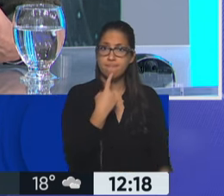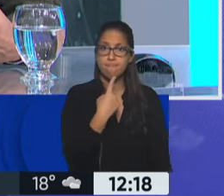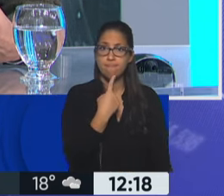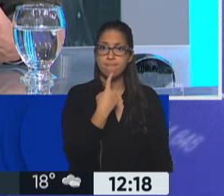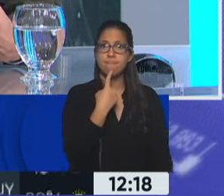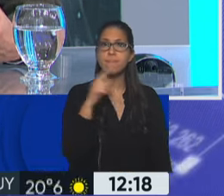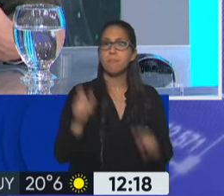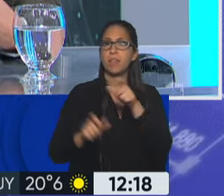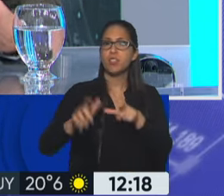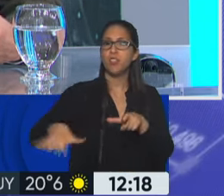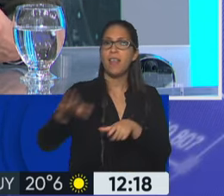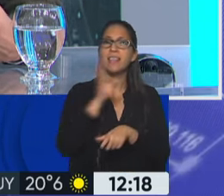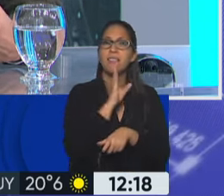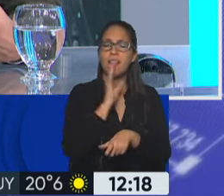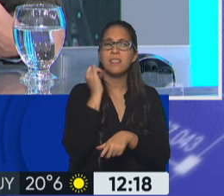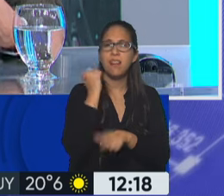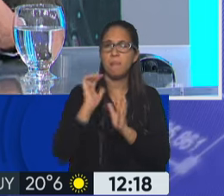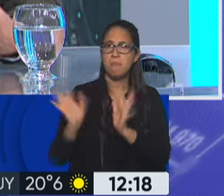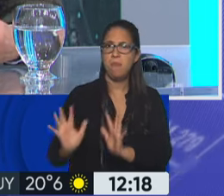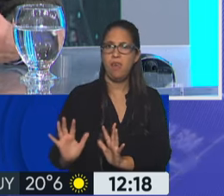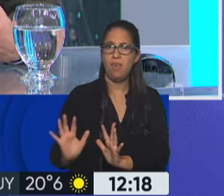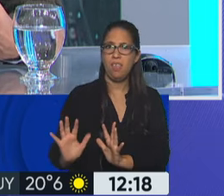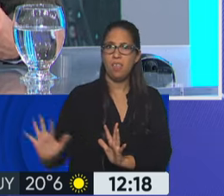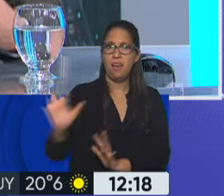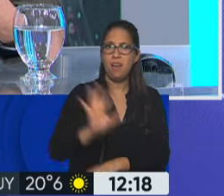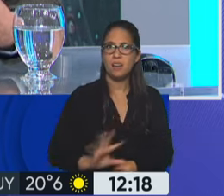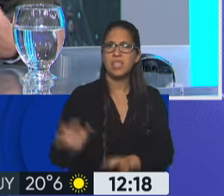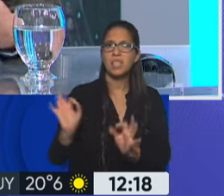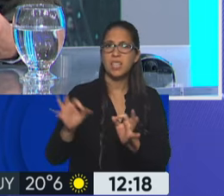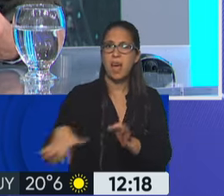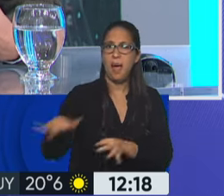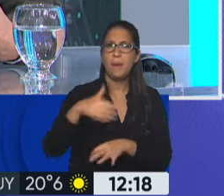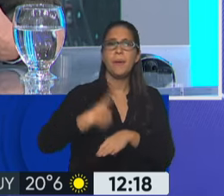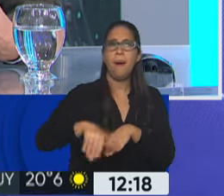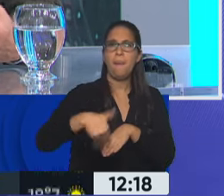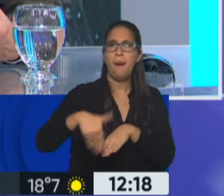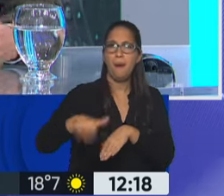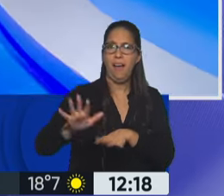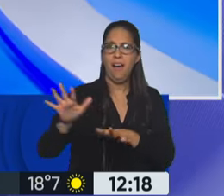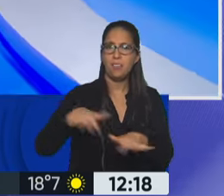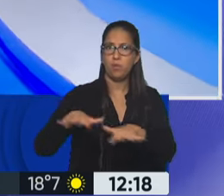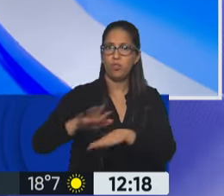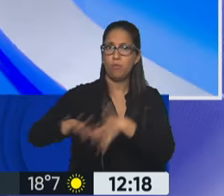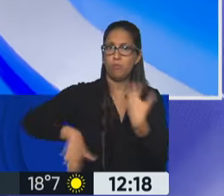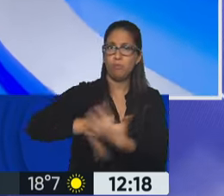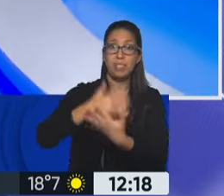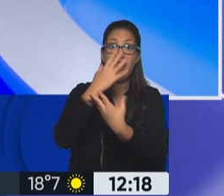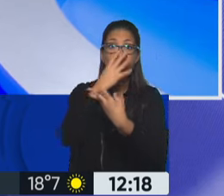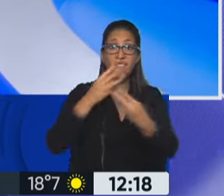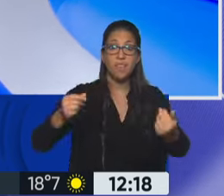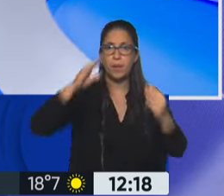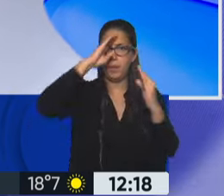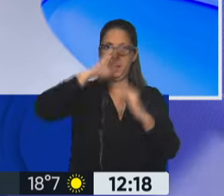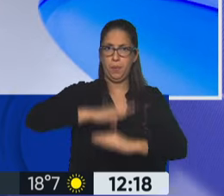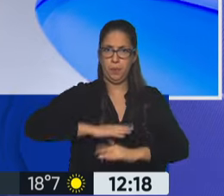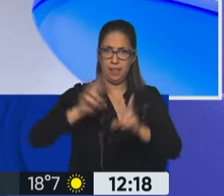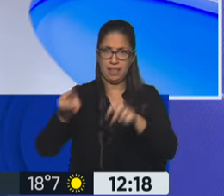Israel está preparada para de algún modo y y los habían preparado para lo que iba a venir una vez que terminó se pudieron relajar en eso pero